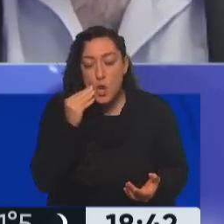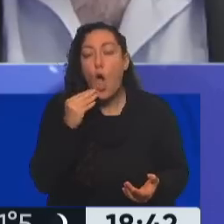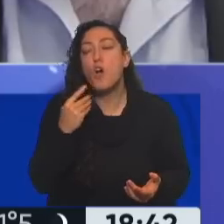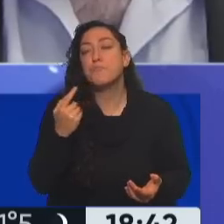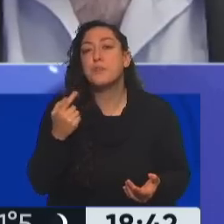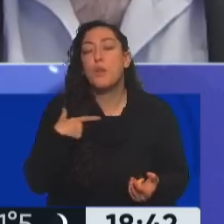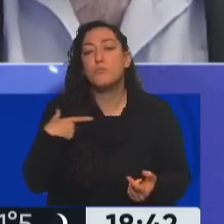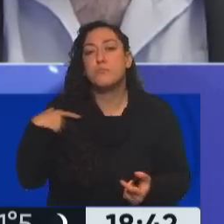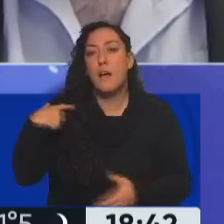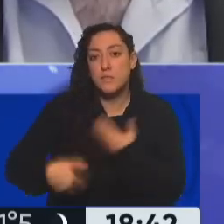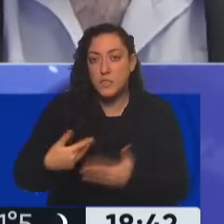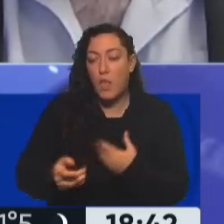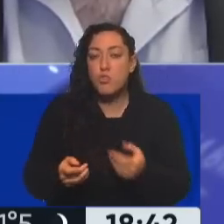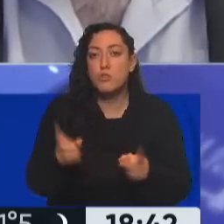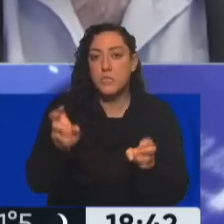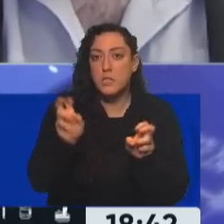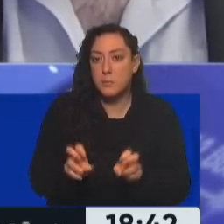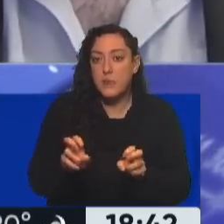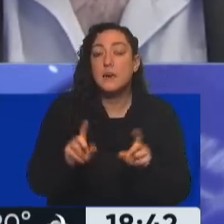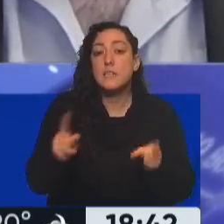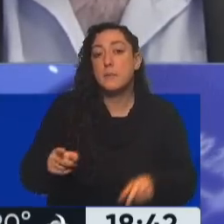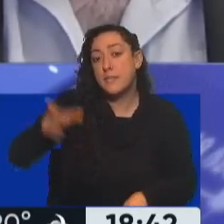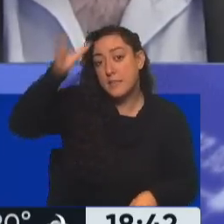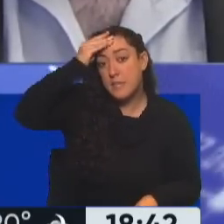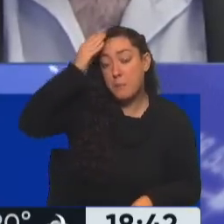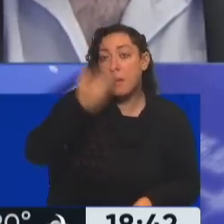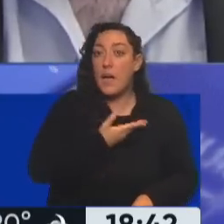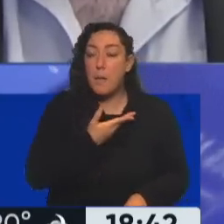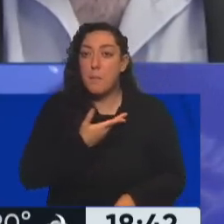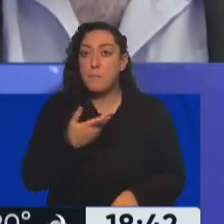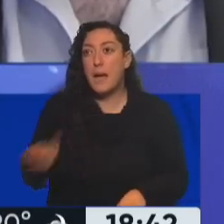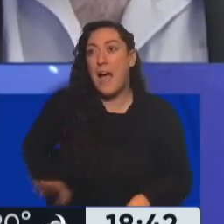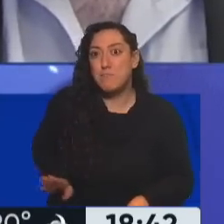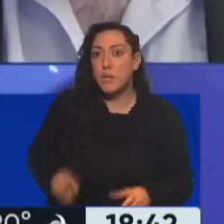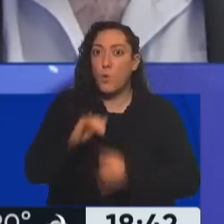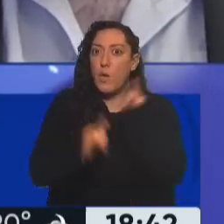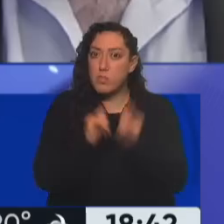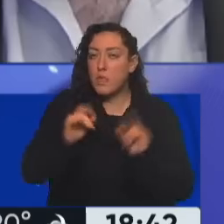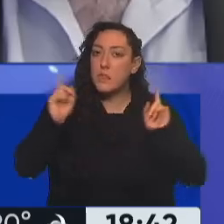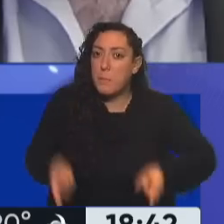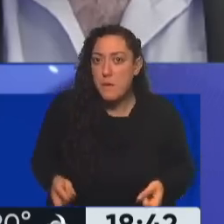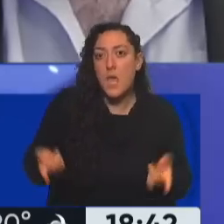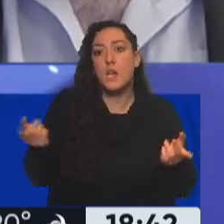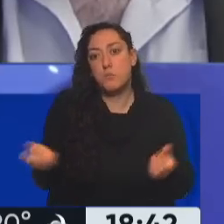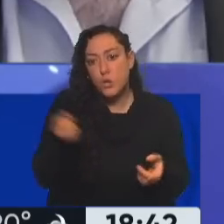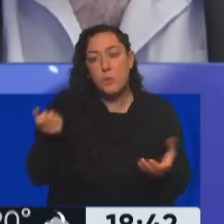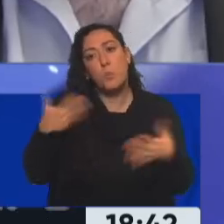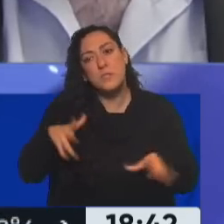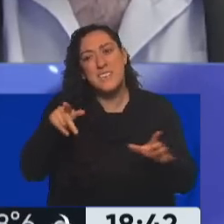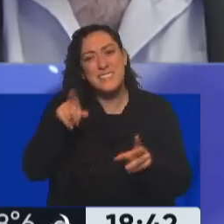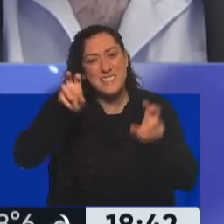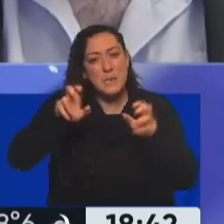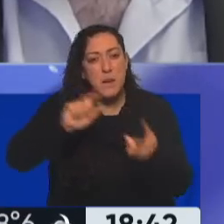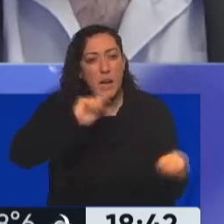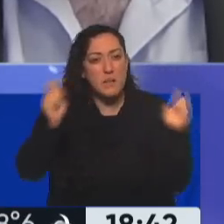algunos ministros. Y el hecho de que Trump también haya hablado del hambre en Gaza, ¿crees que algo se rompió? ¿Crees que algo puede llegar a cambiar en esa